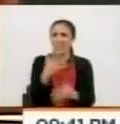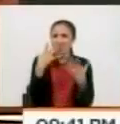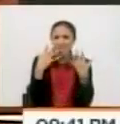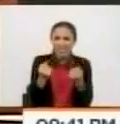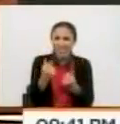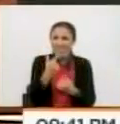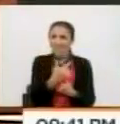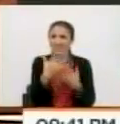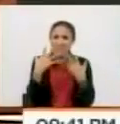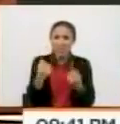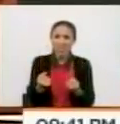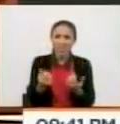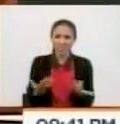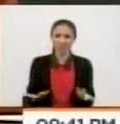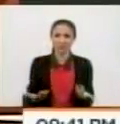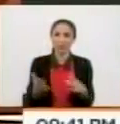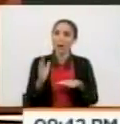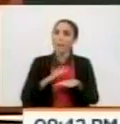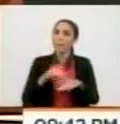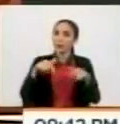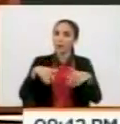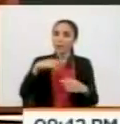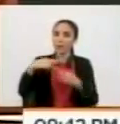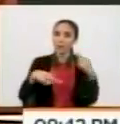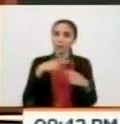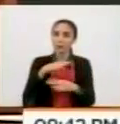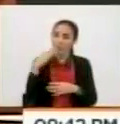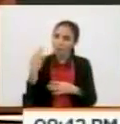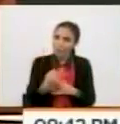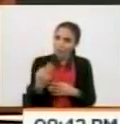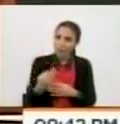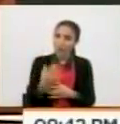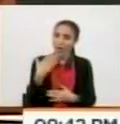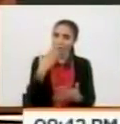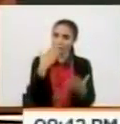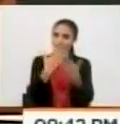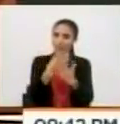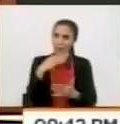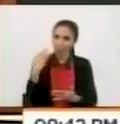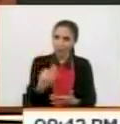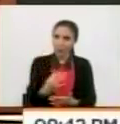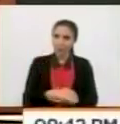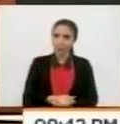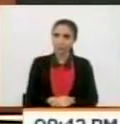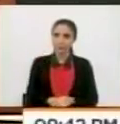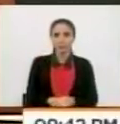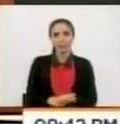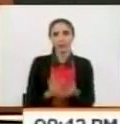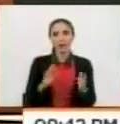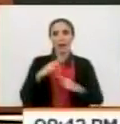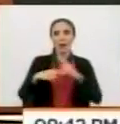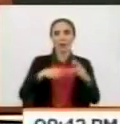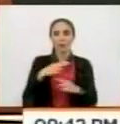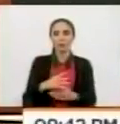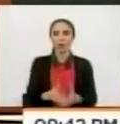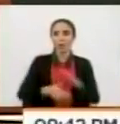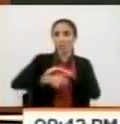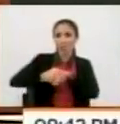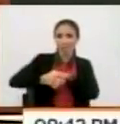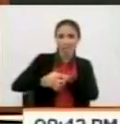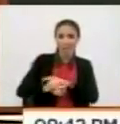porque esto es una revolución de verdad. Esta no es una revolución de A, B, C, D,